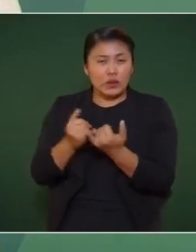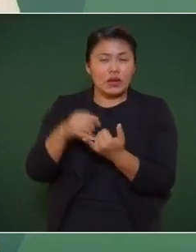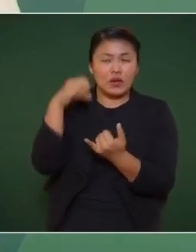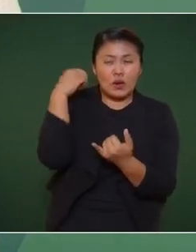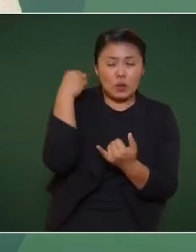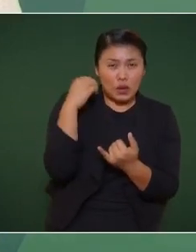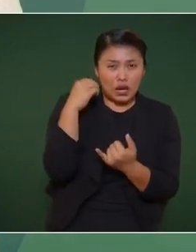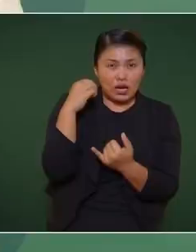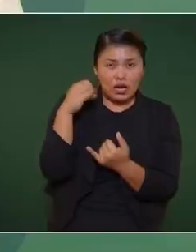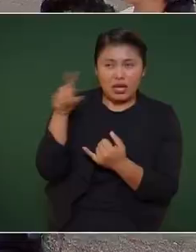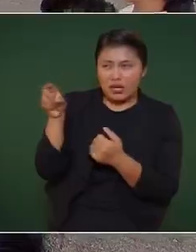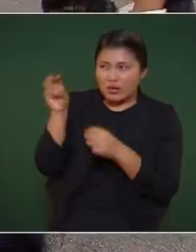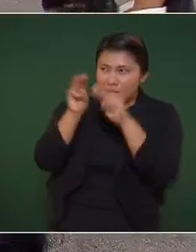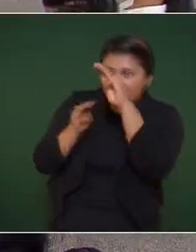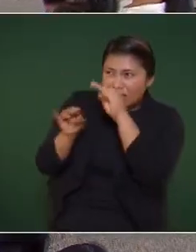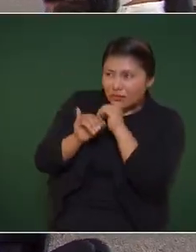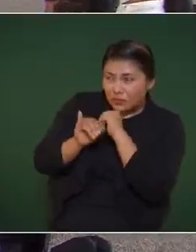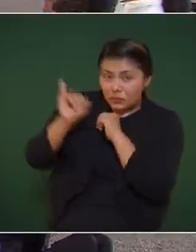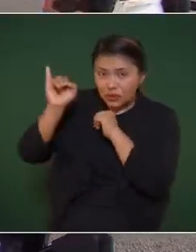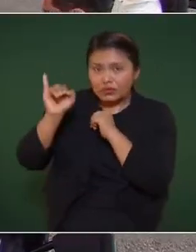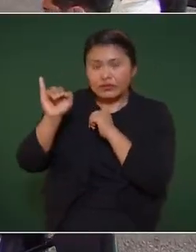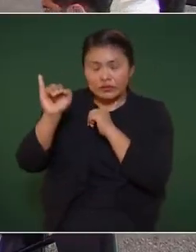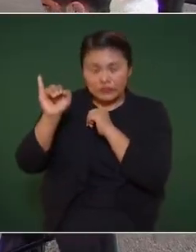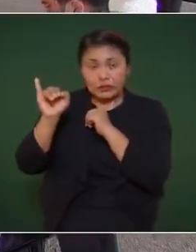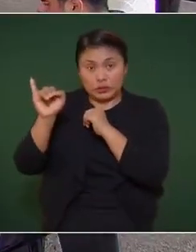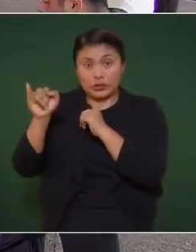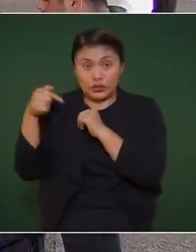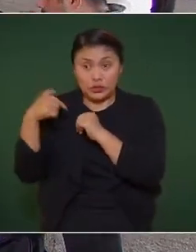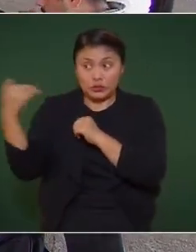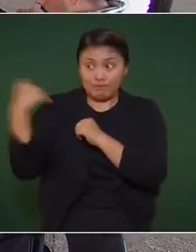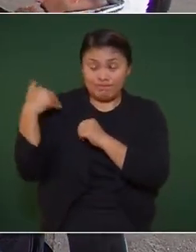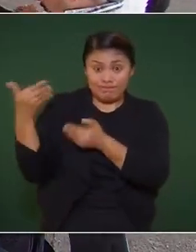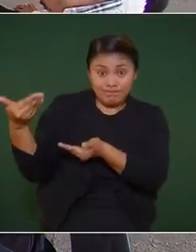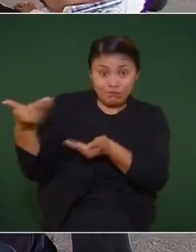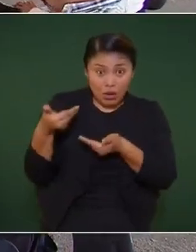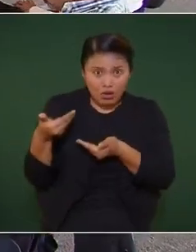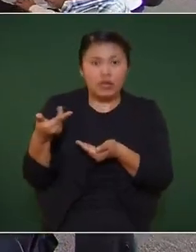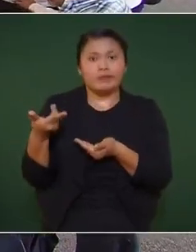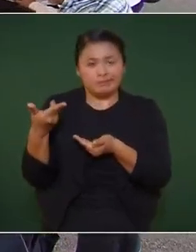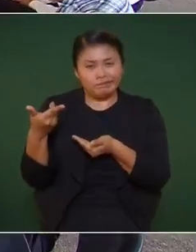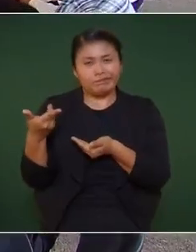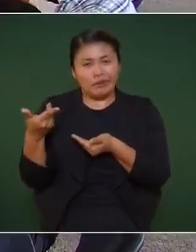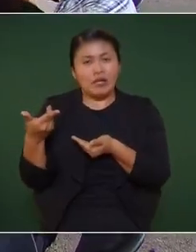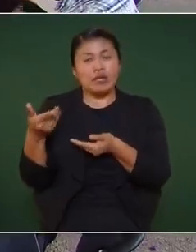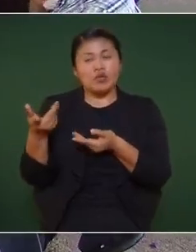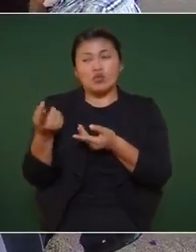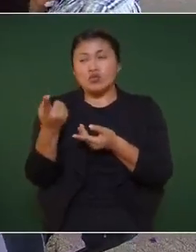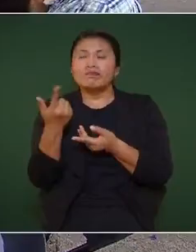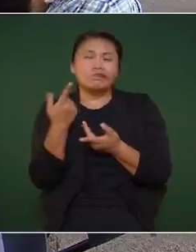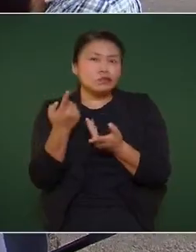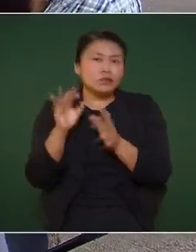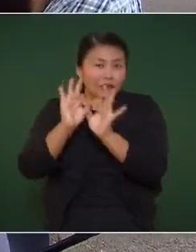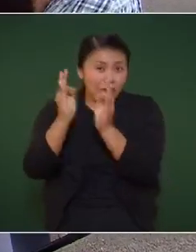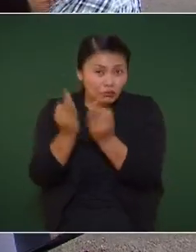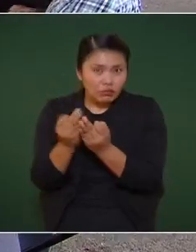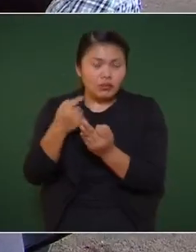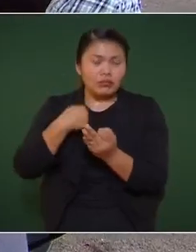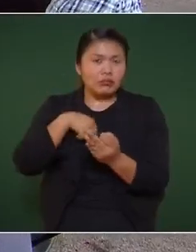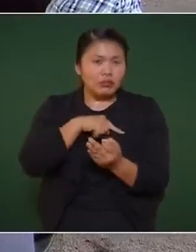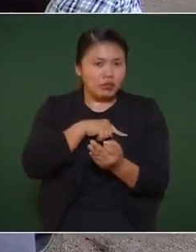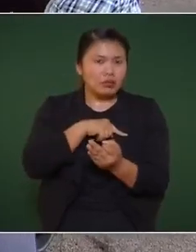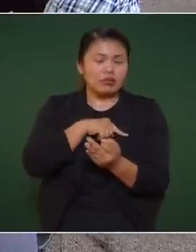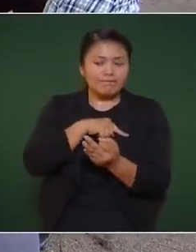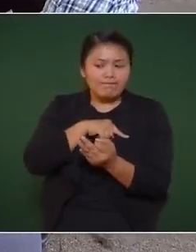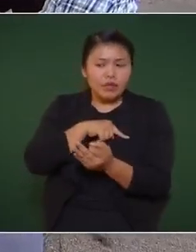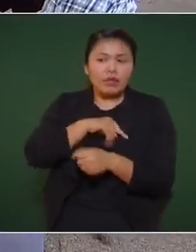Oaxaca lo que nos pidieron fue un sistema de que les ayudáramos con un sistema de